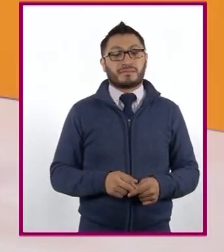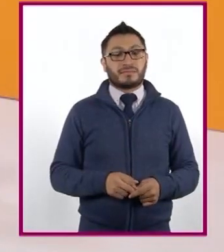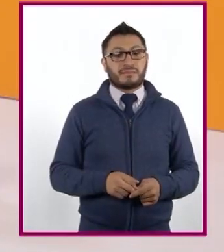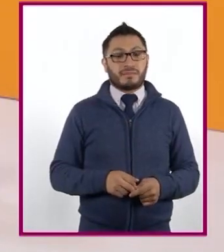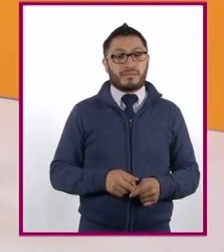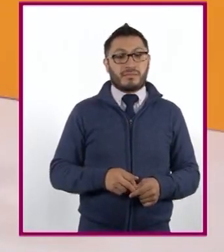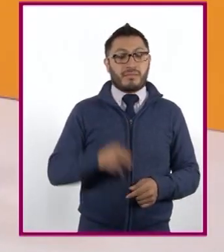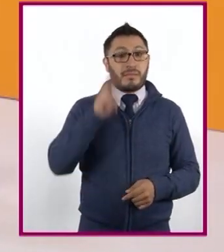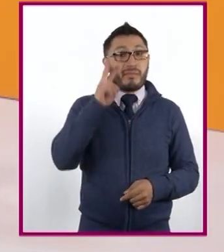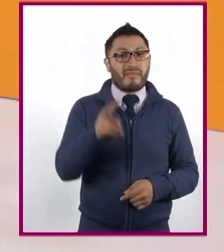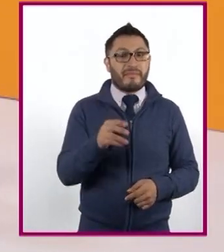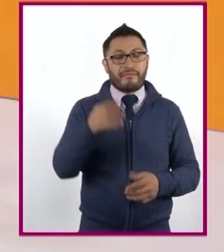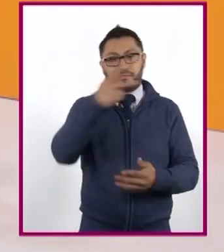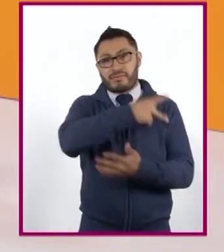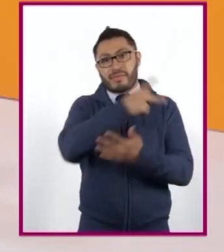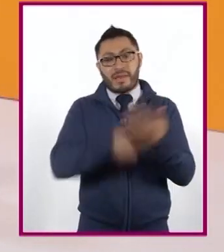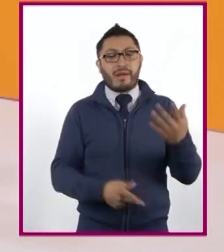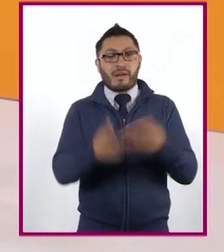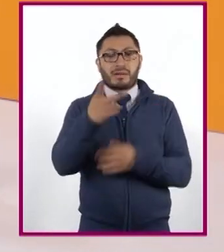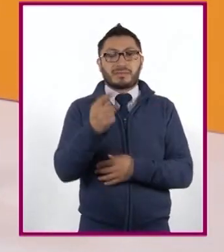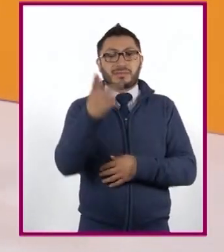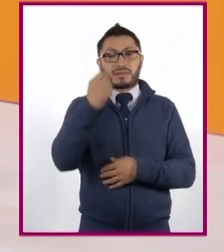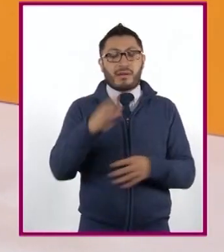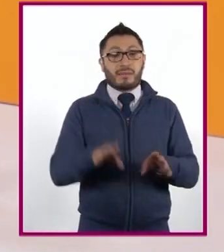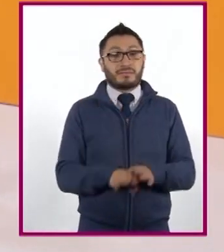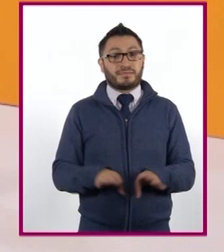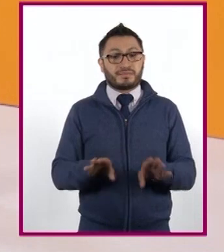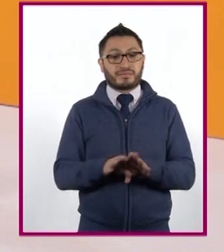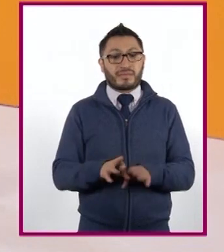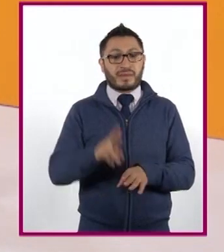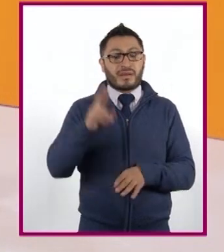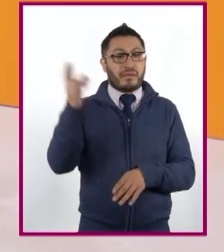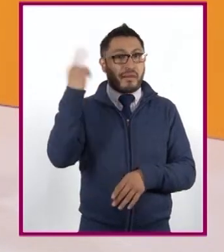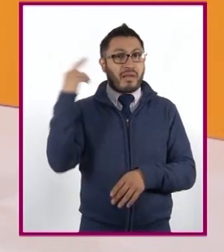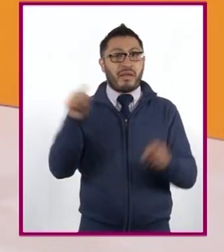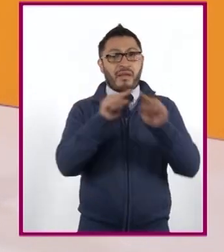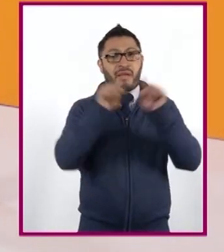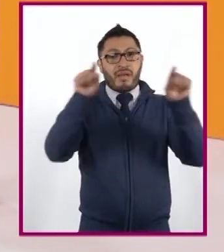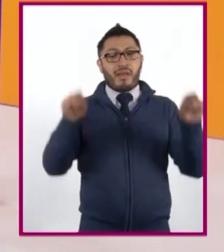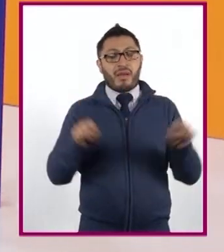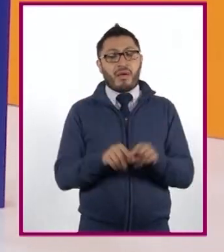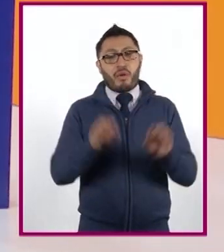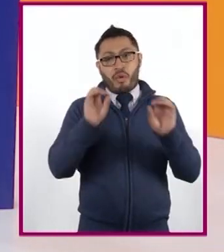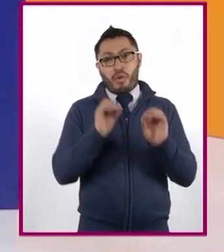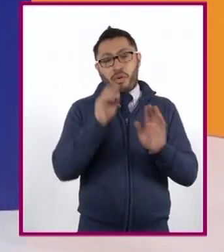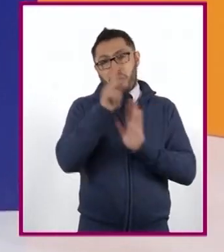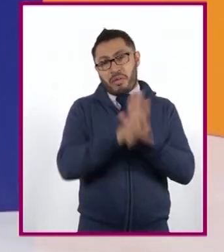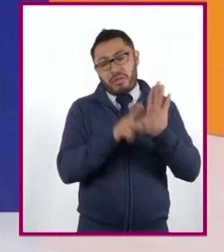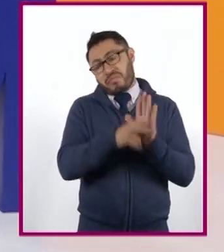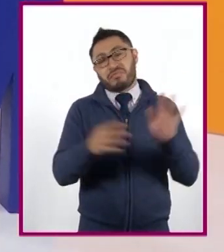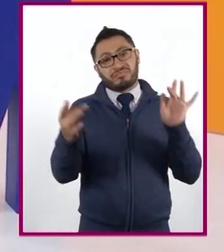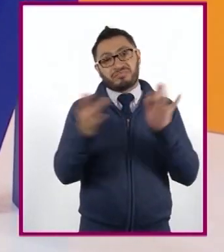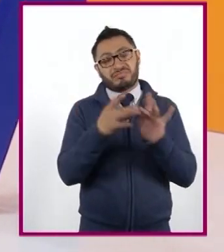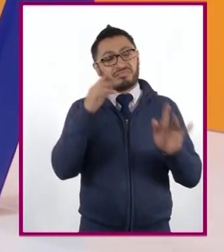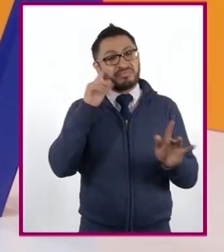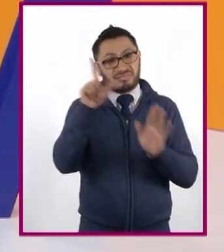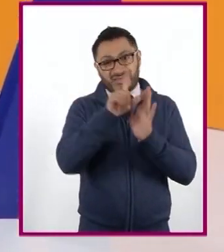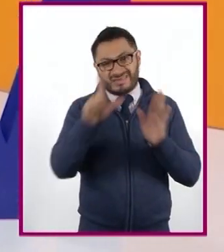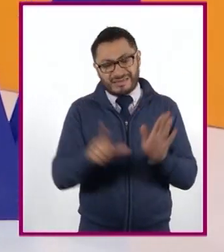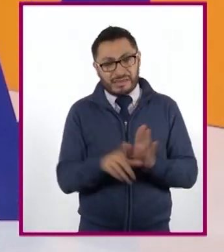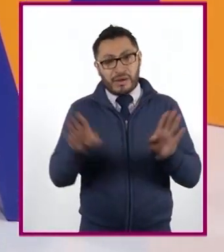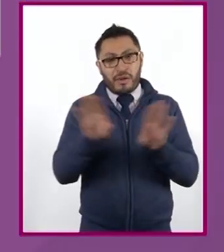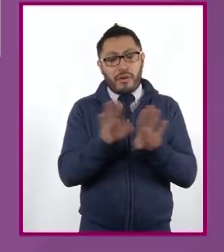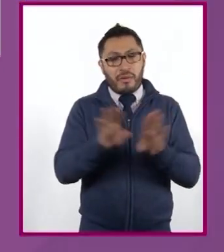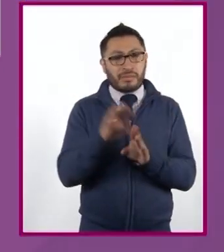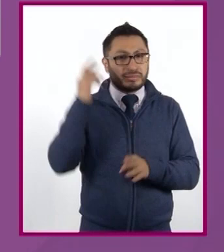Vean algunos programas de televisión, radio o videos en línea donde puedan analizar paneles de